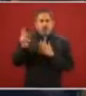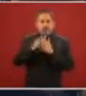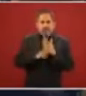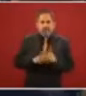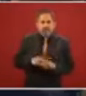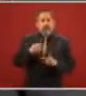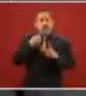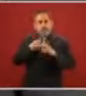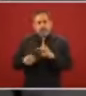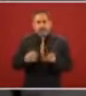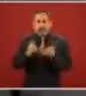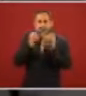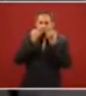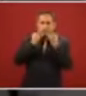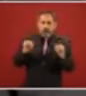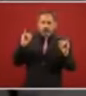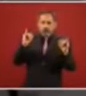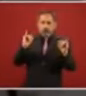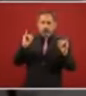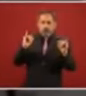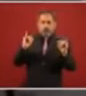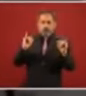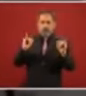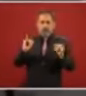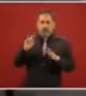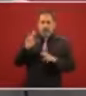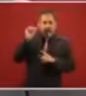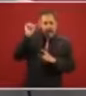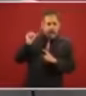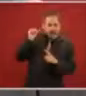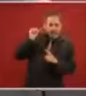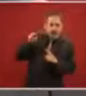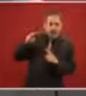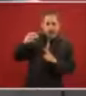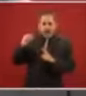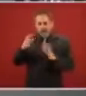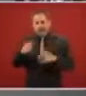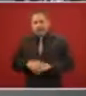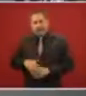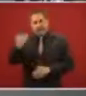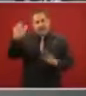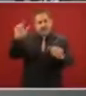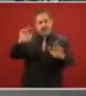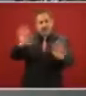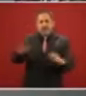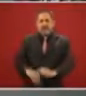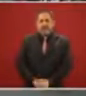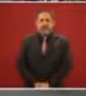inauguraciones. Sí, para abril o para mayo. Bueno, adiós, adiós.